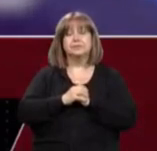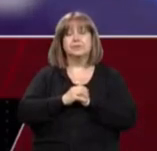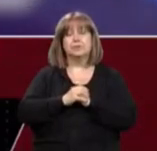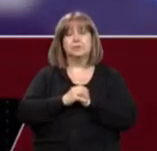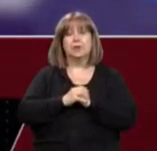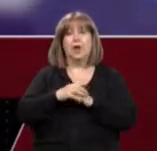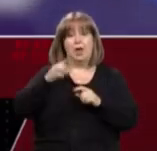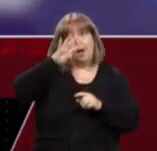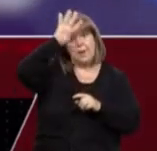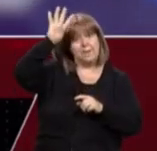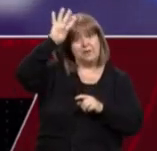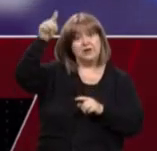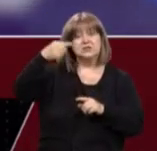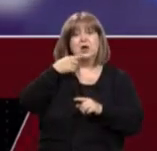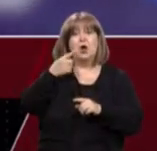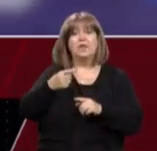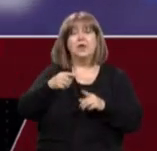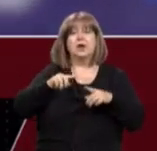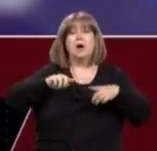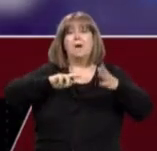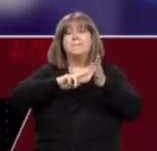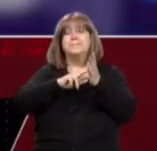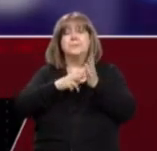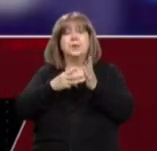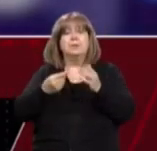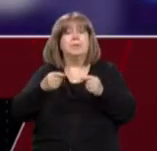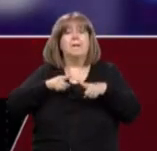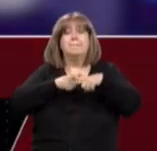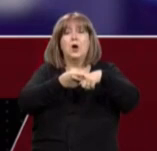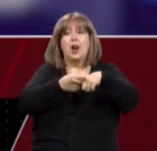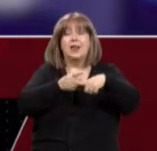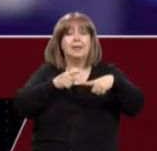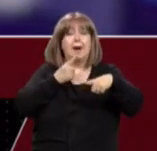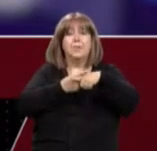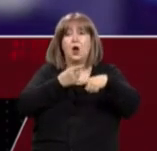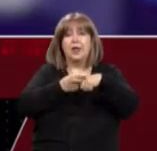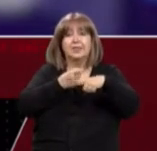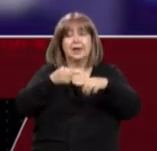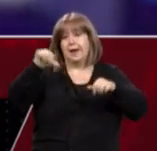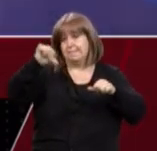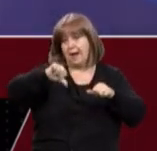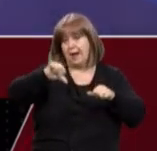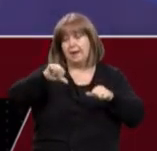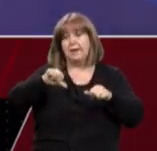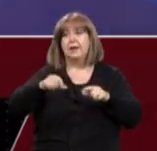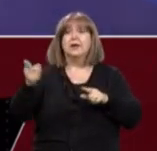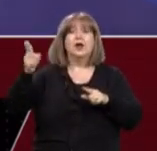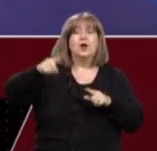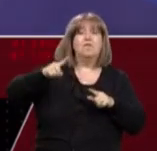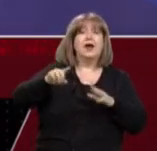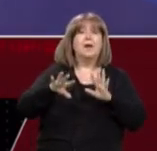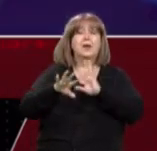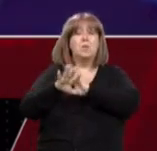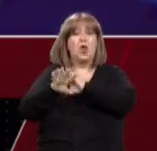El Papa dice que el proyecto político, este modelo de país, y que no vuelva y que no venga la extrema derecha,